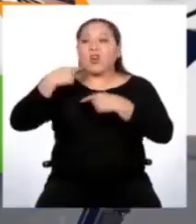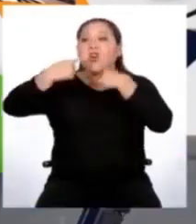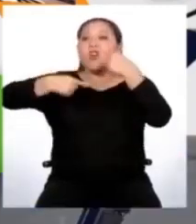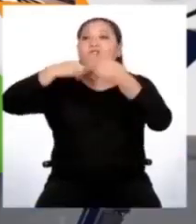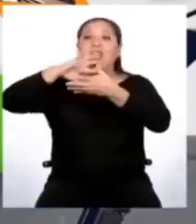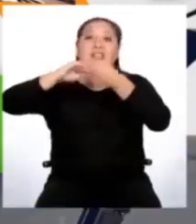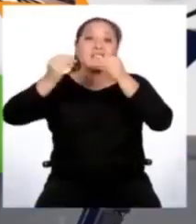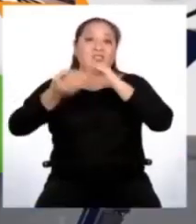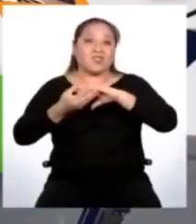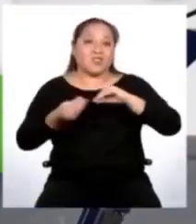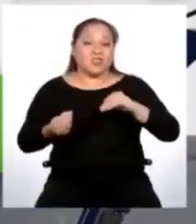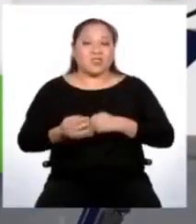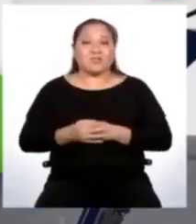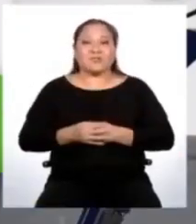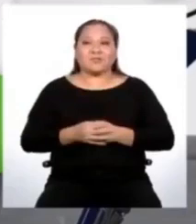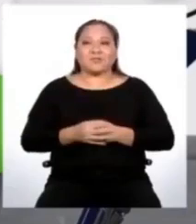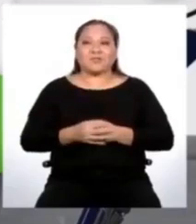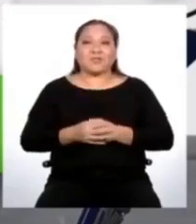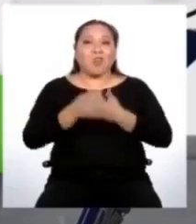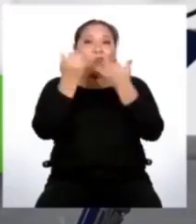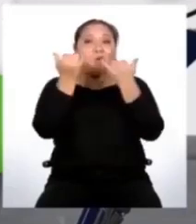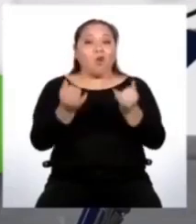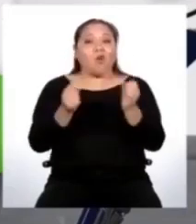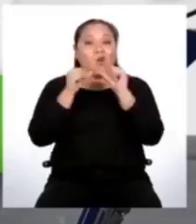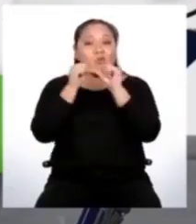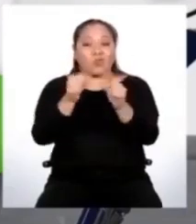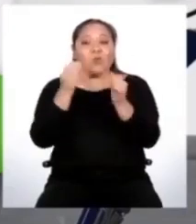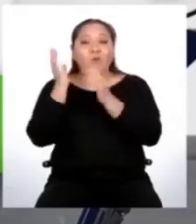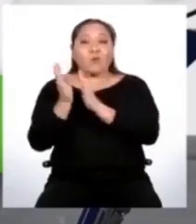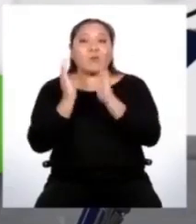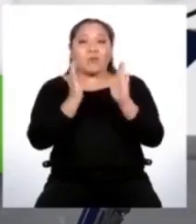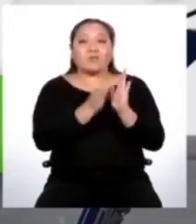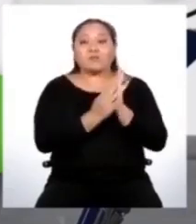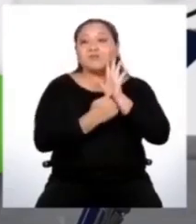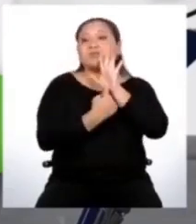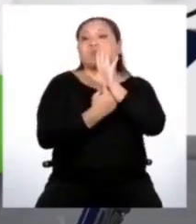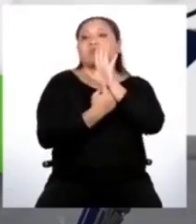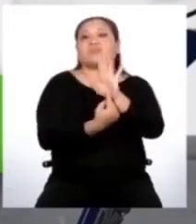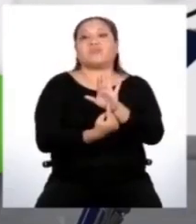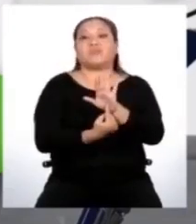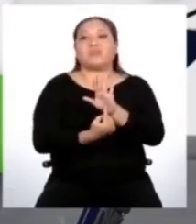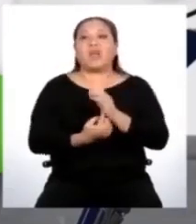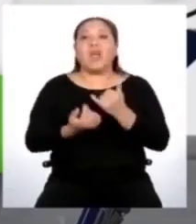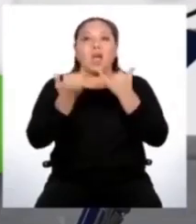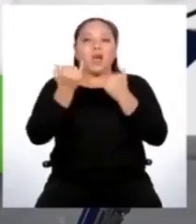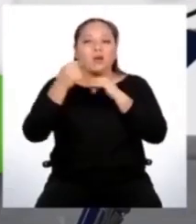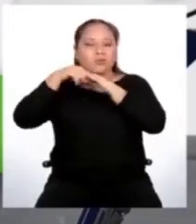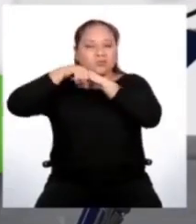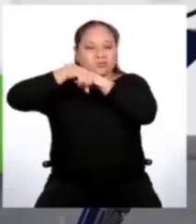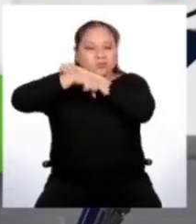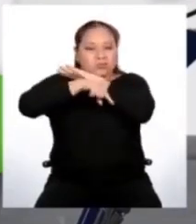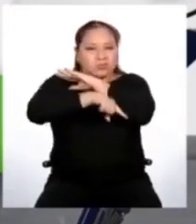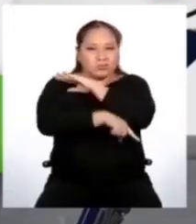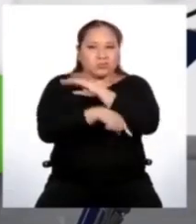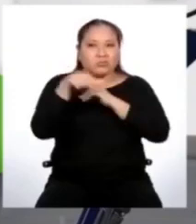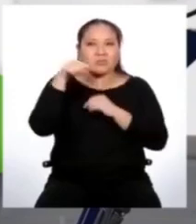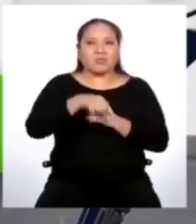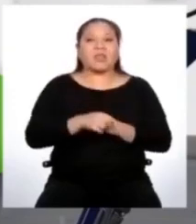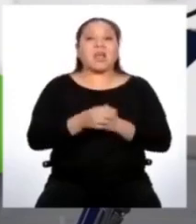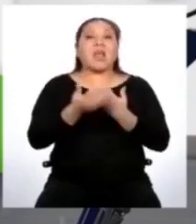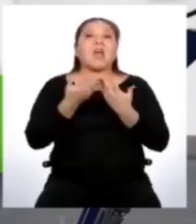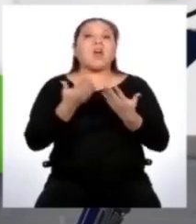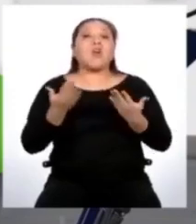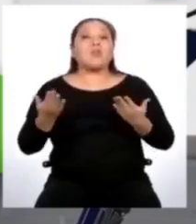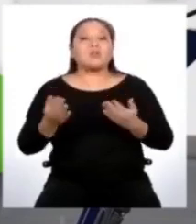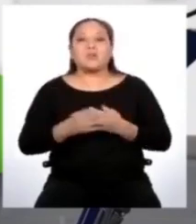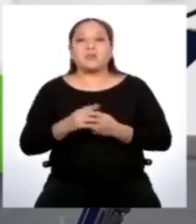personajes. Hoy seguiremos preparando nuestra puesta en escena. Nos toca profundizar en torno a los recursos